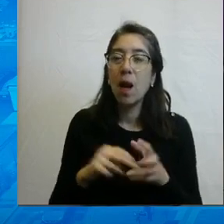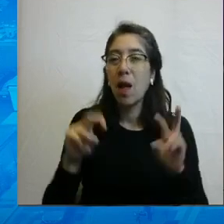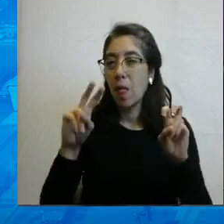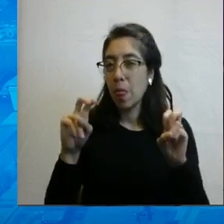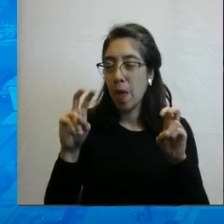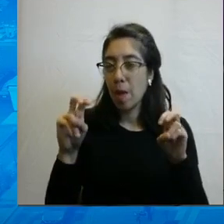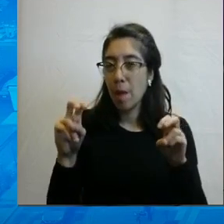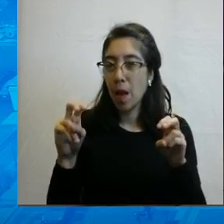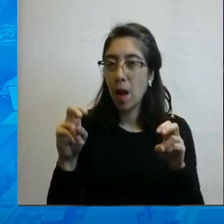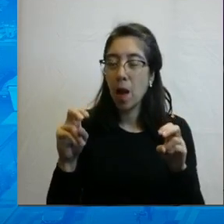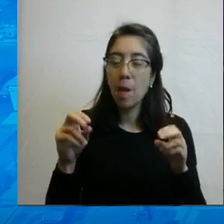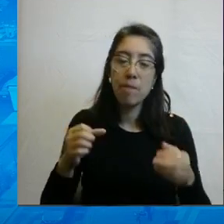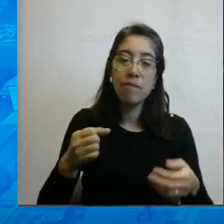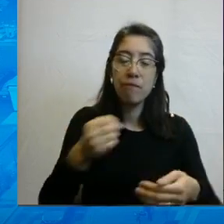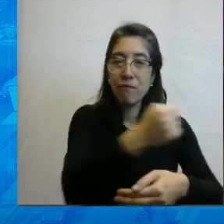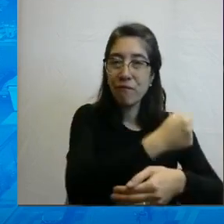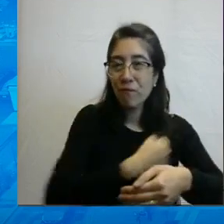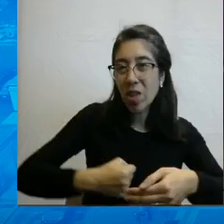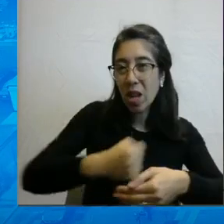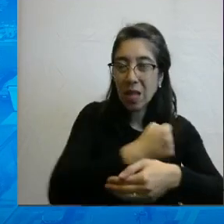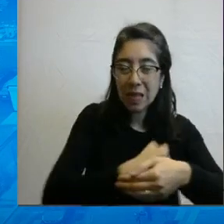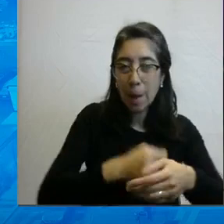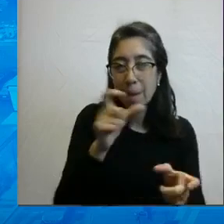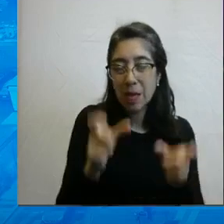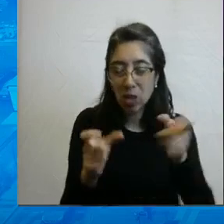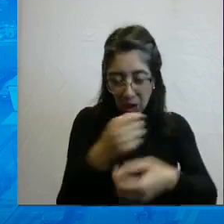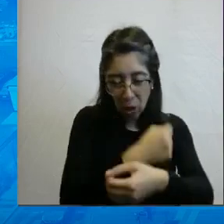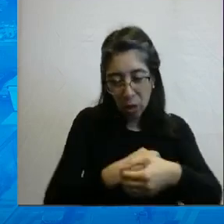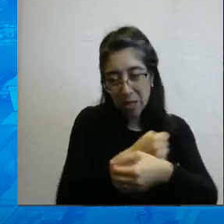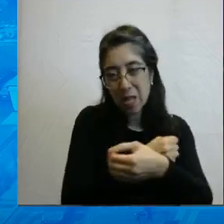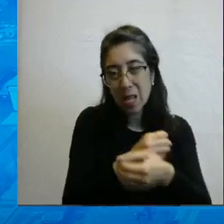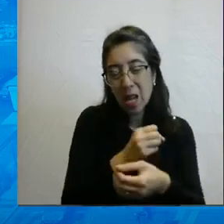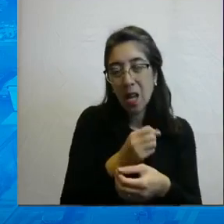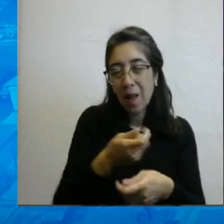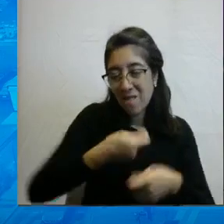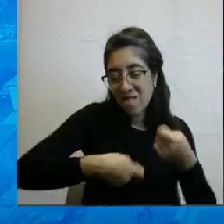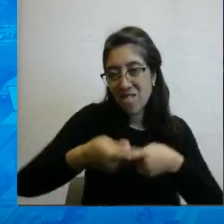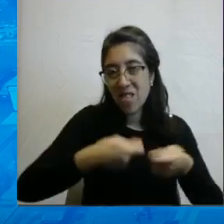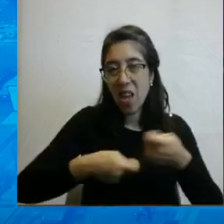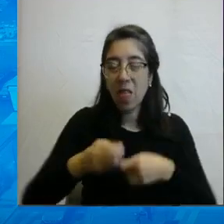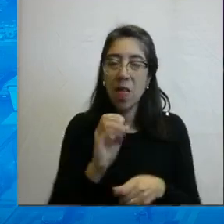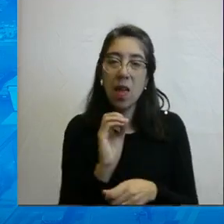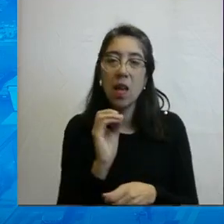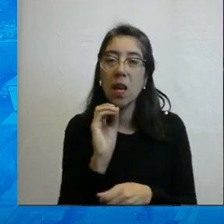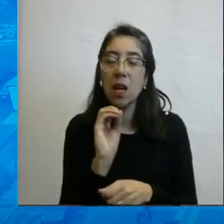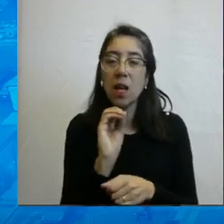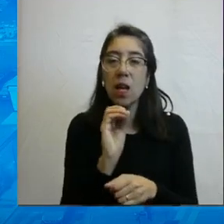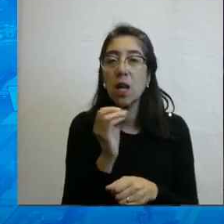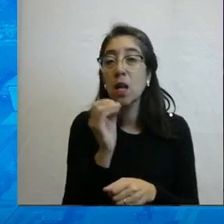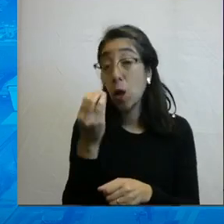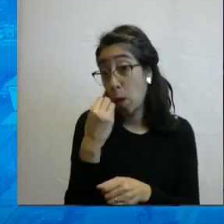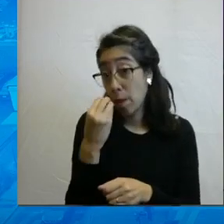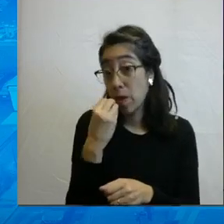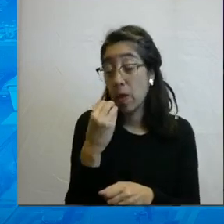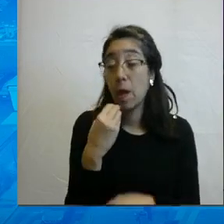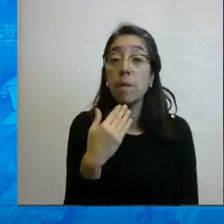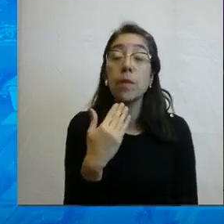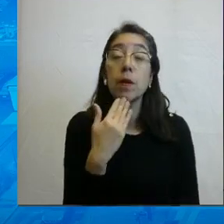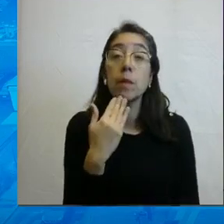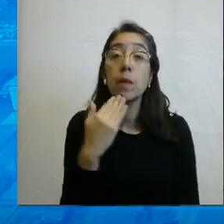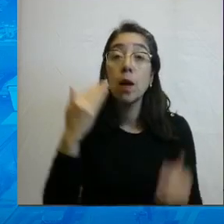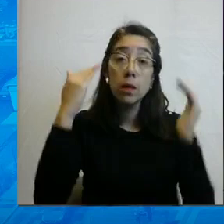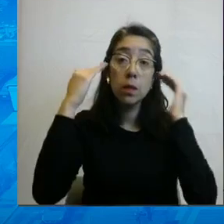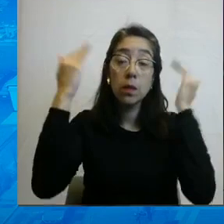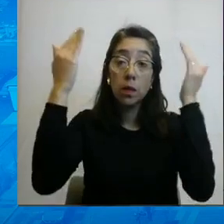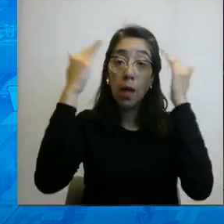tomado cocinerías, ¿cierto?, y quieren que se fiscalice ese tema. Y bueno, saludar también por último a los dirigentes